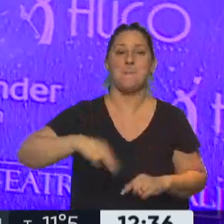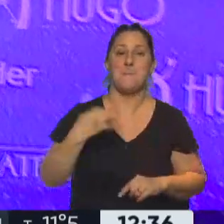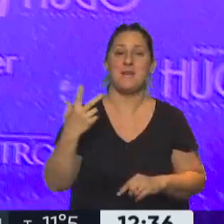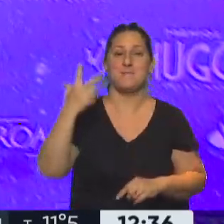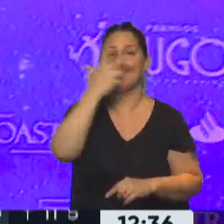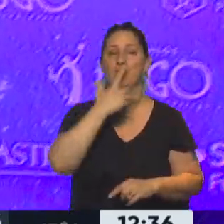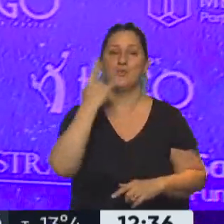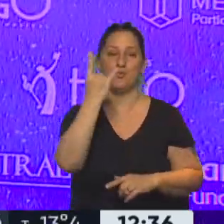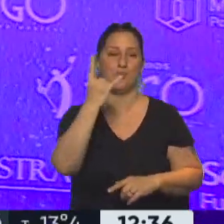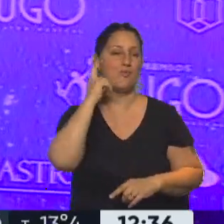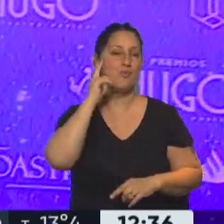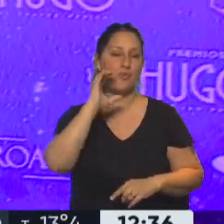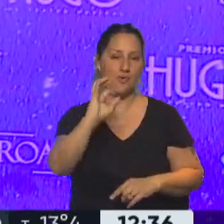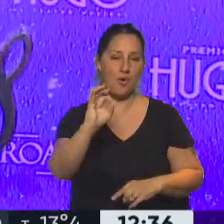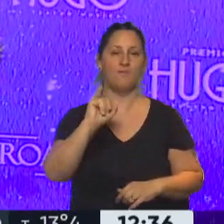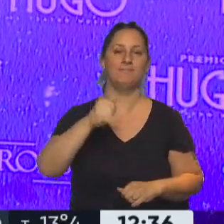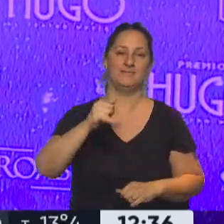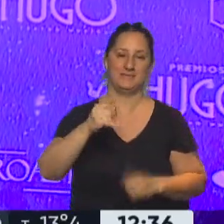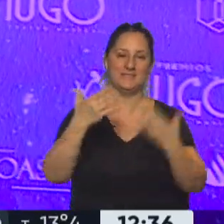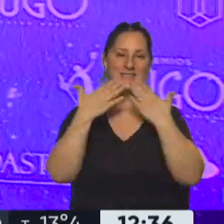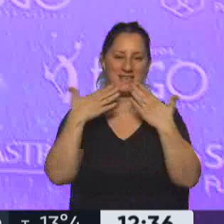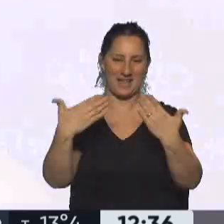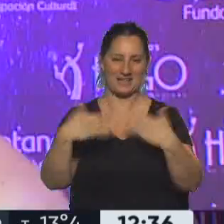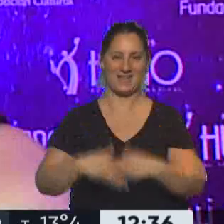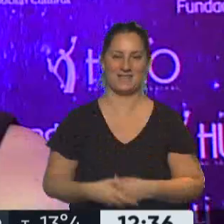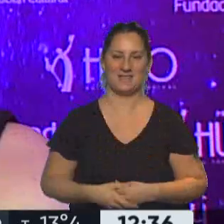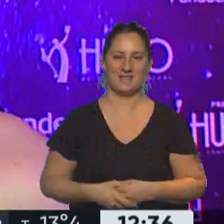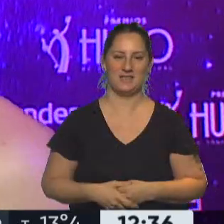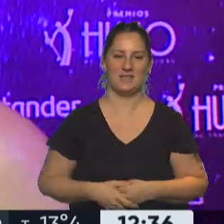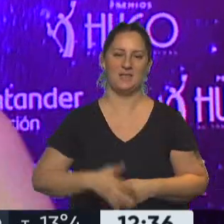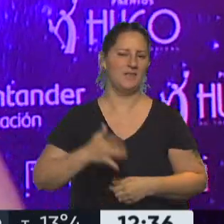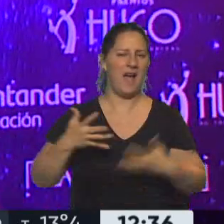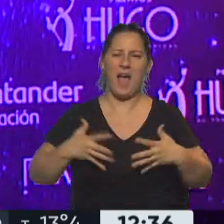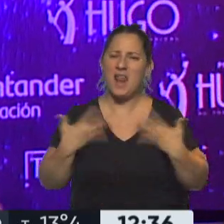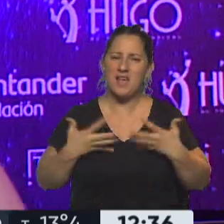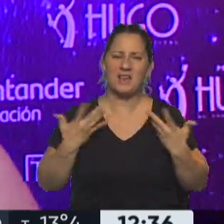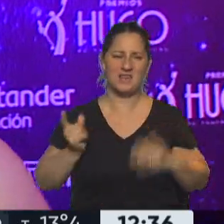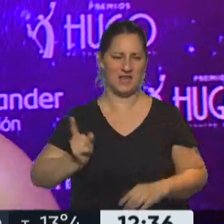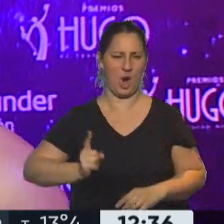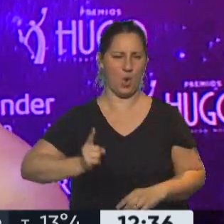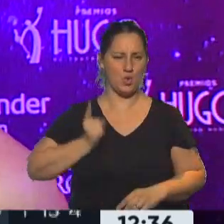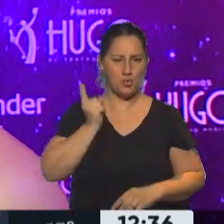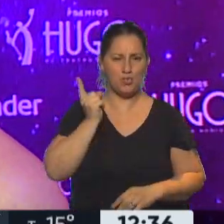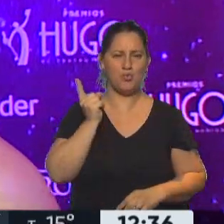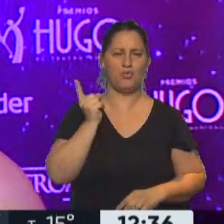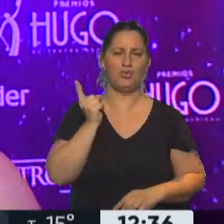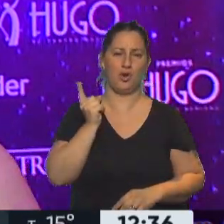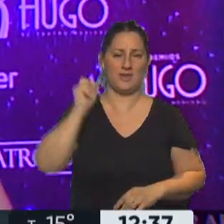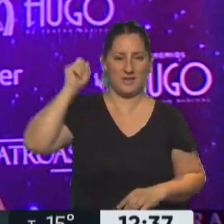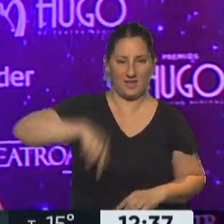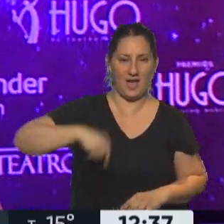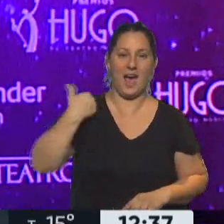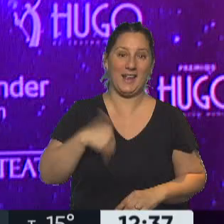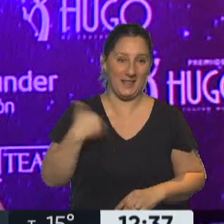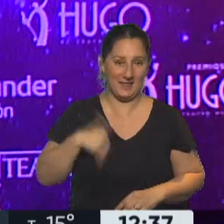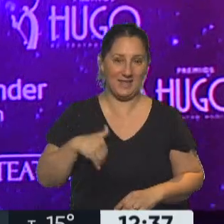Hugo. Pero totalmente, totalmente, gracias. Mucha alegría, mucho orgullo de que sea nacional, de que sea